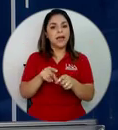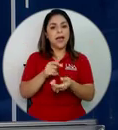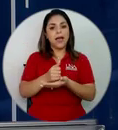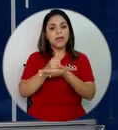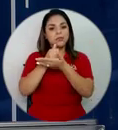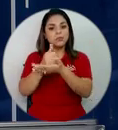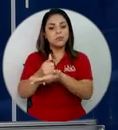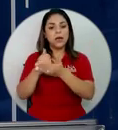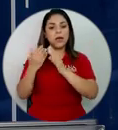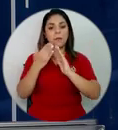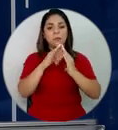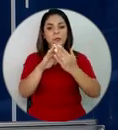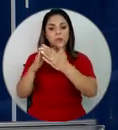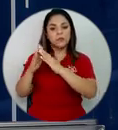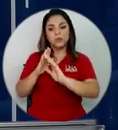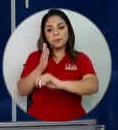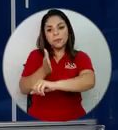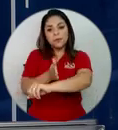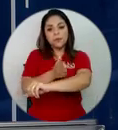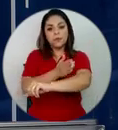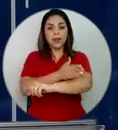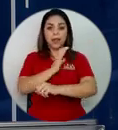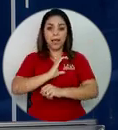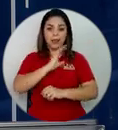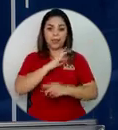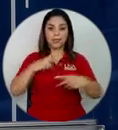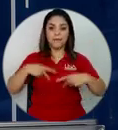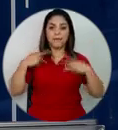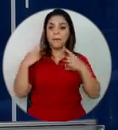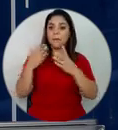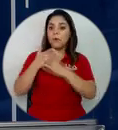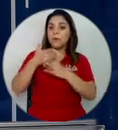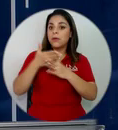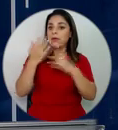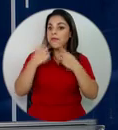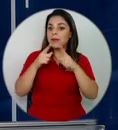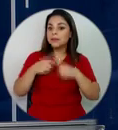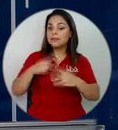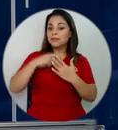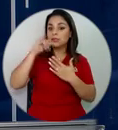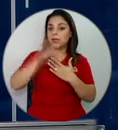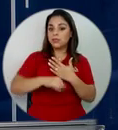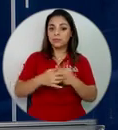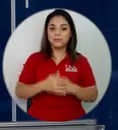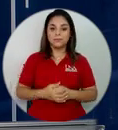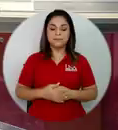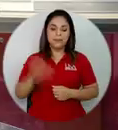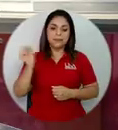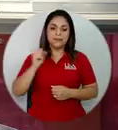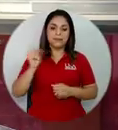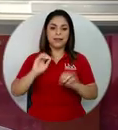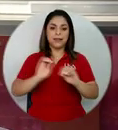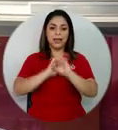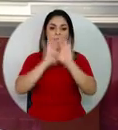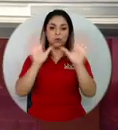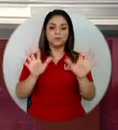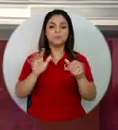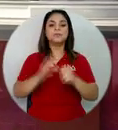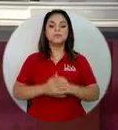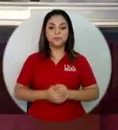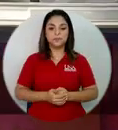en mejorar la calidad de vida de la población a través de diferentes proyectos. Claro que sí. Sí, por ejemplo,